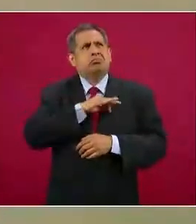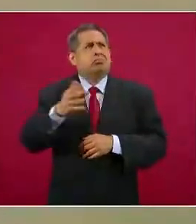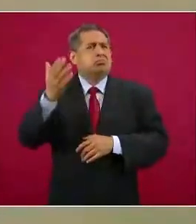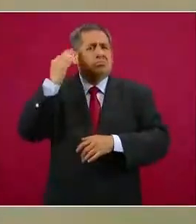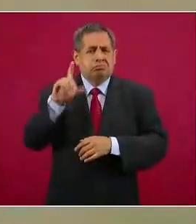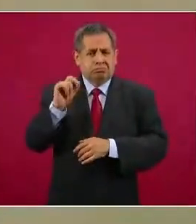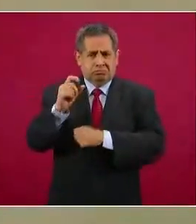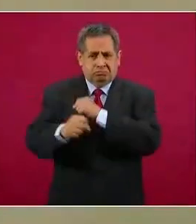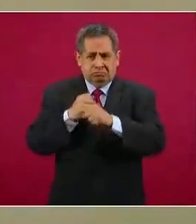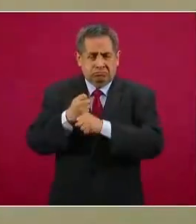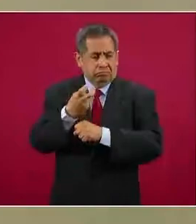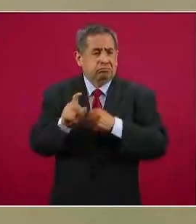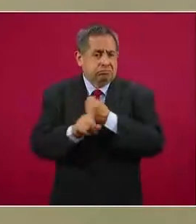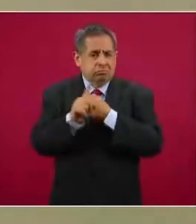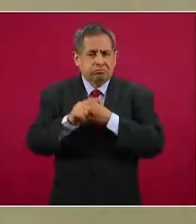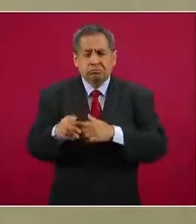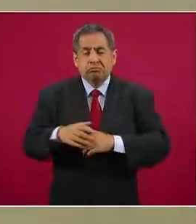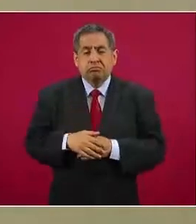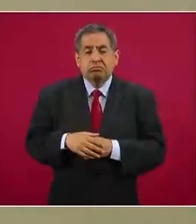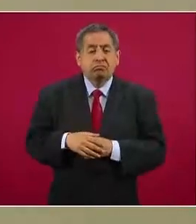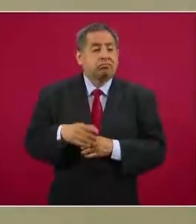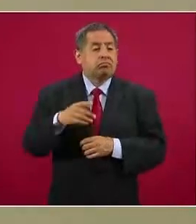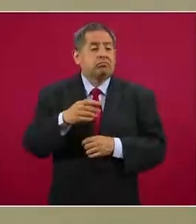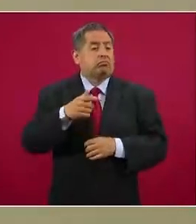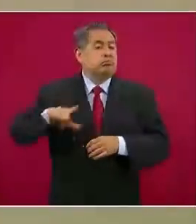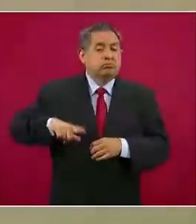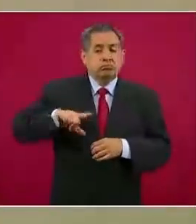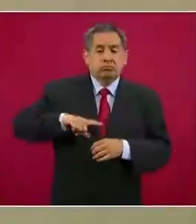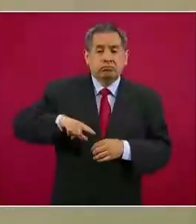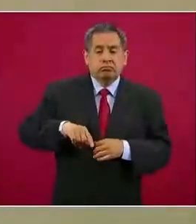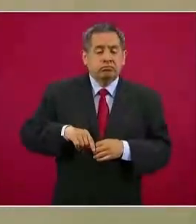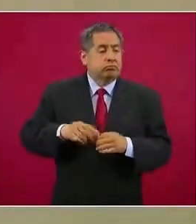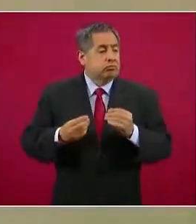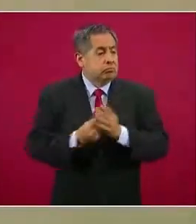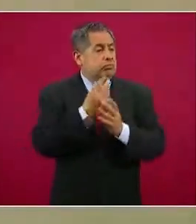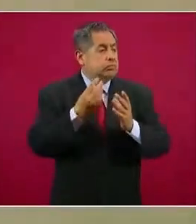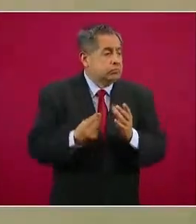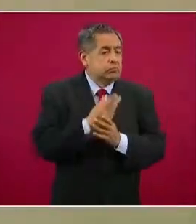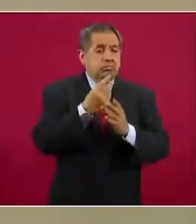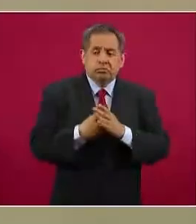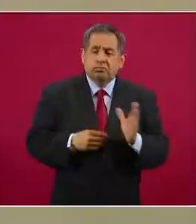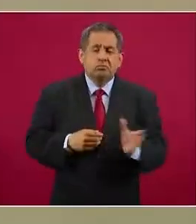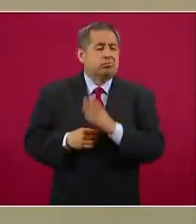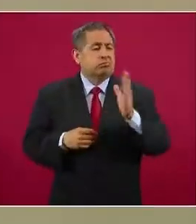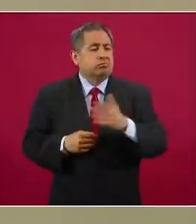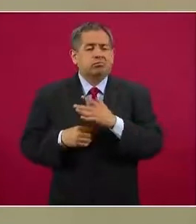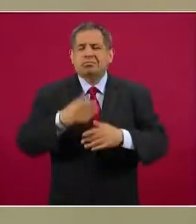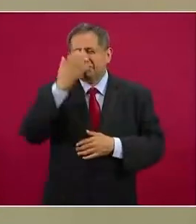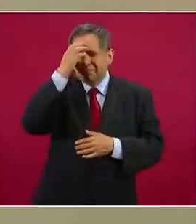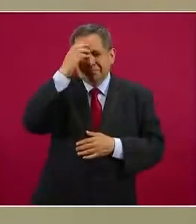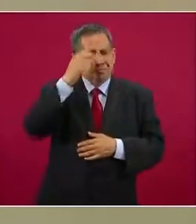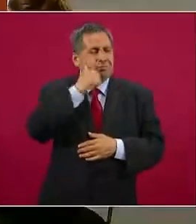ese problema. Pasaron administraciones de gobierno y municipales, esos juniors que siempre estuvieron